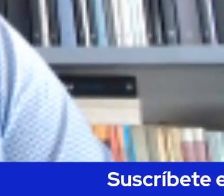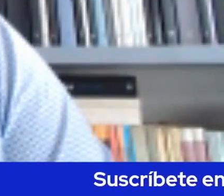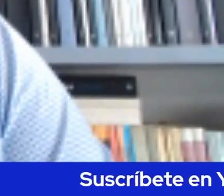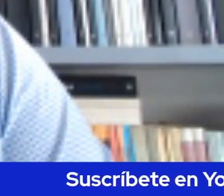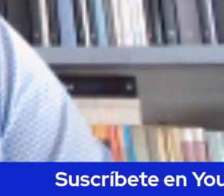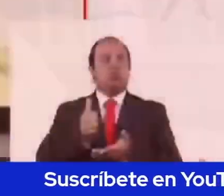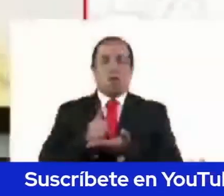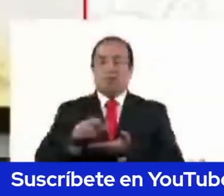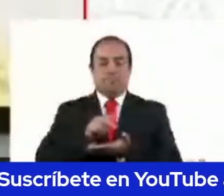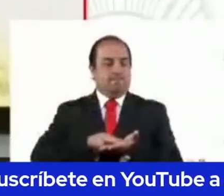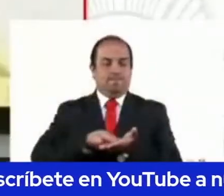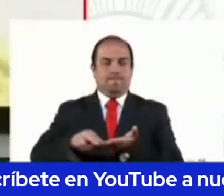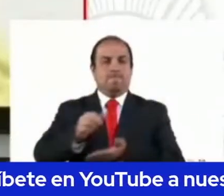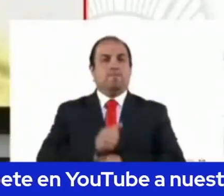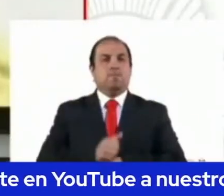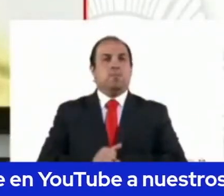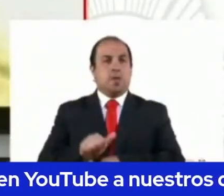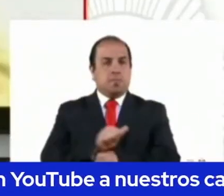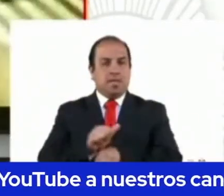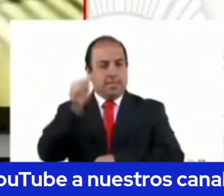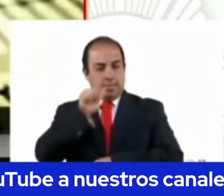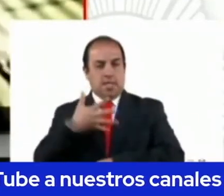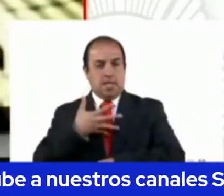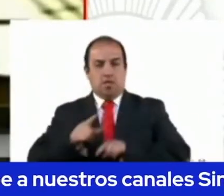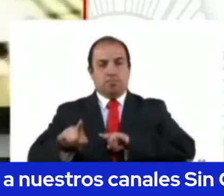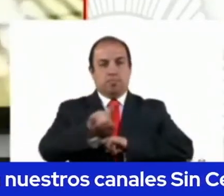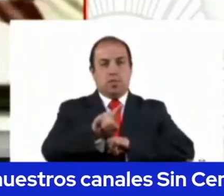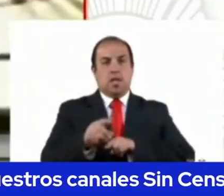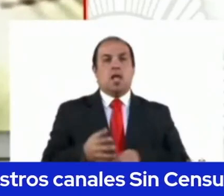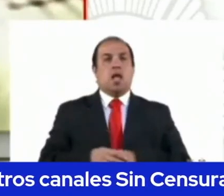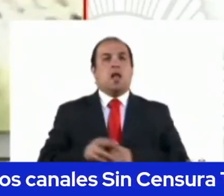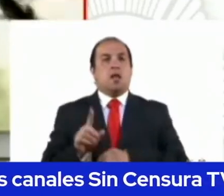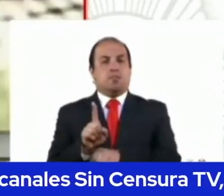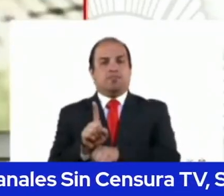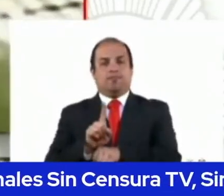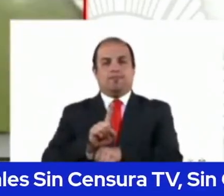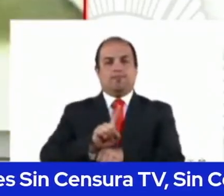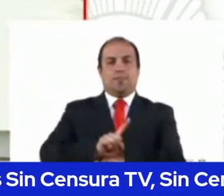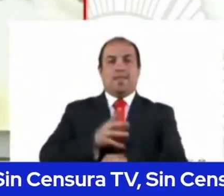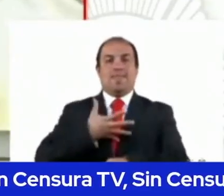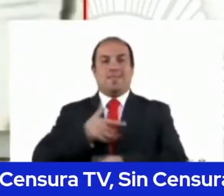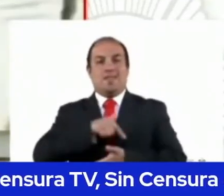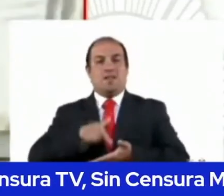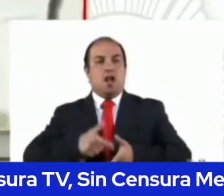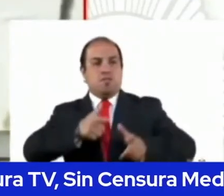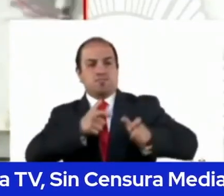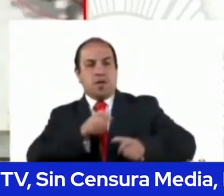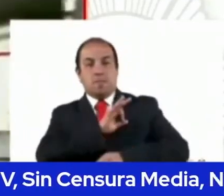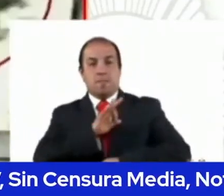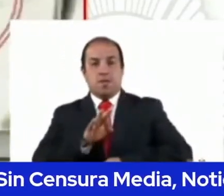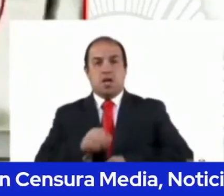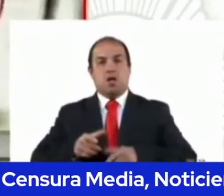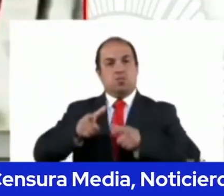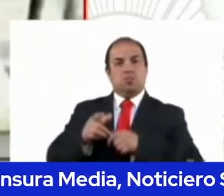respondieran a los cuestionamientos de quién fue o quiénes fueron, en su caso, quienes giraron estas órdenes,